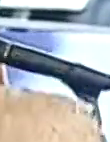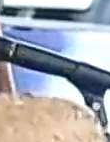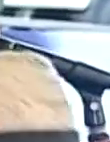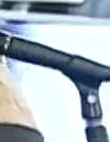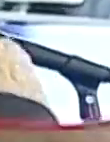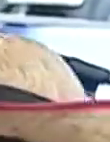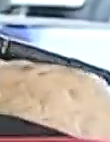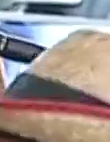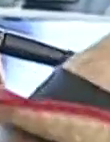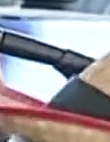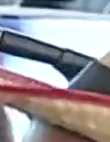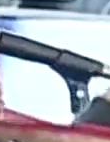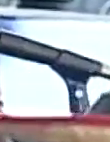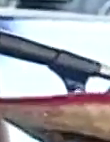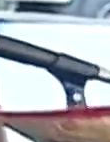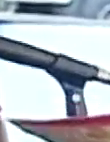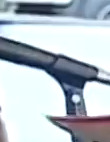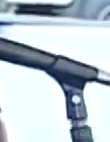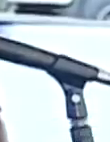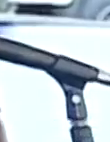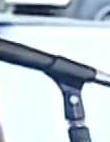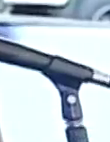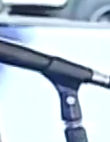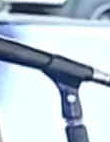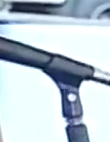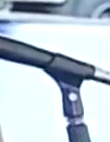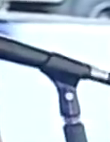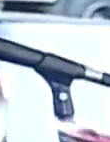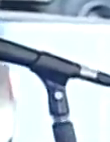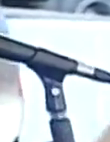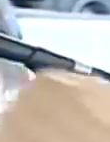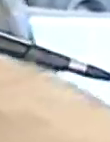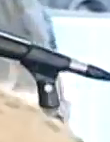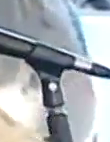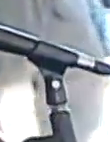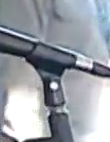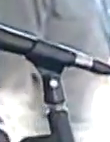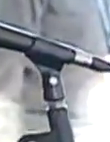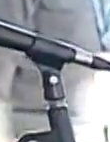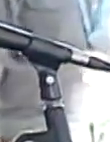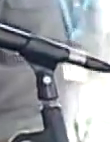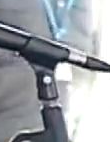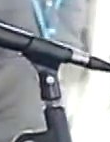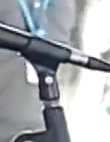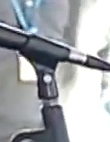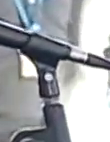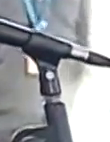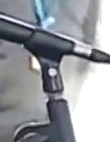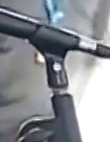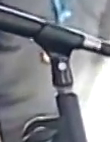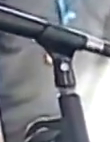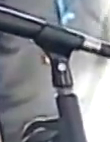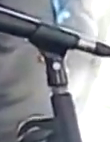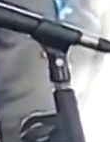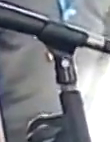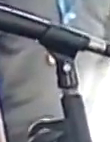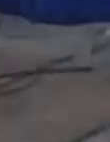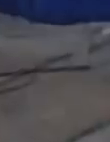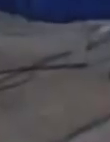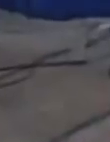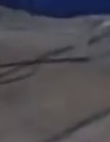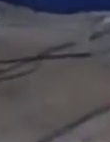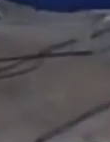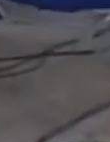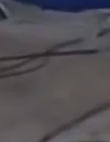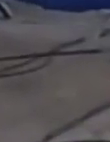Venga por todos nosotros, yo te lo pido en verdad. Venga por todos, verdad, y es que no le estoy cantando para que